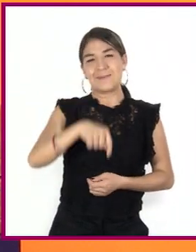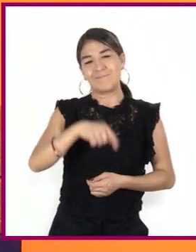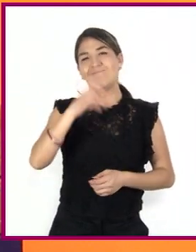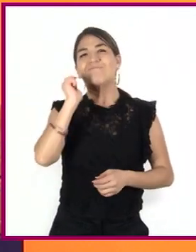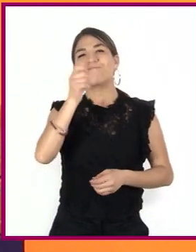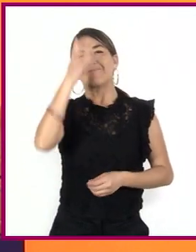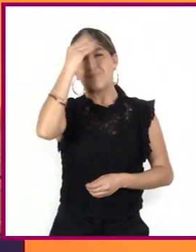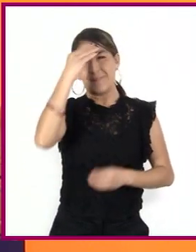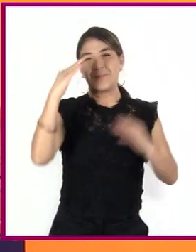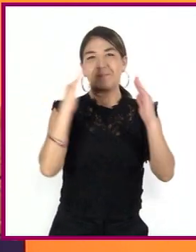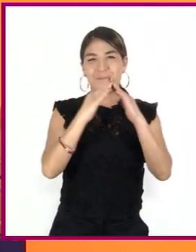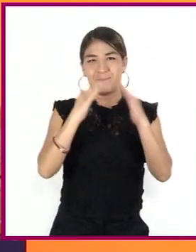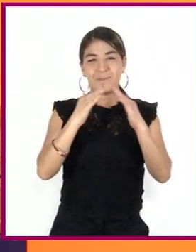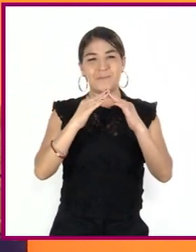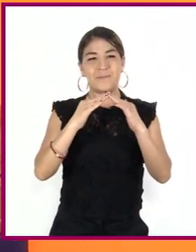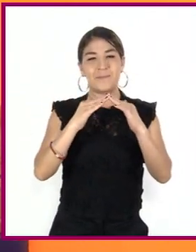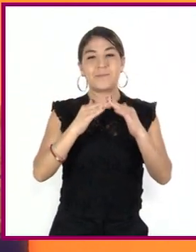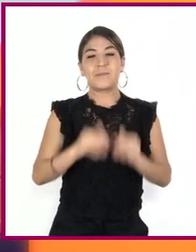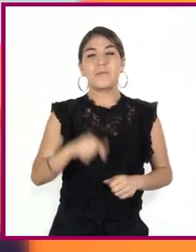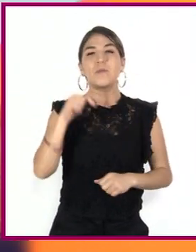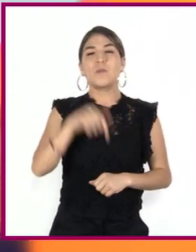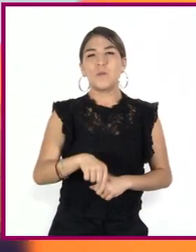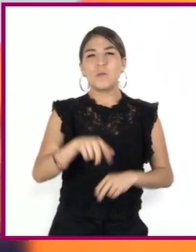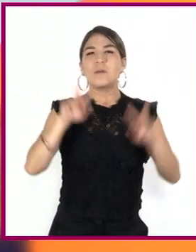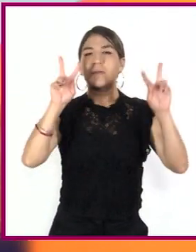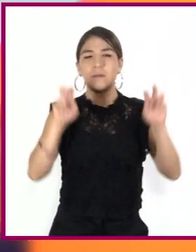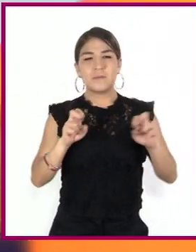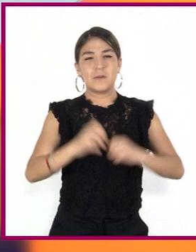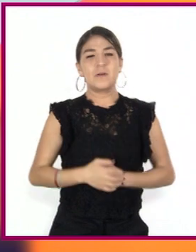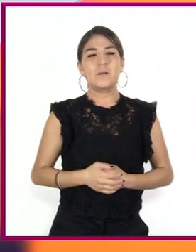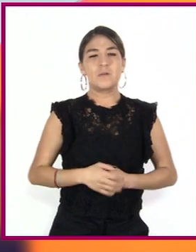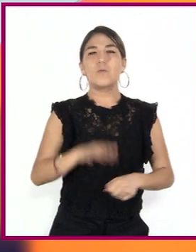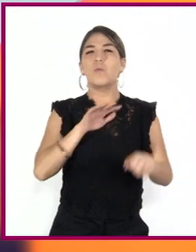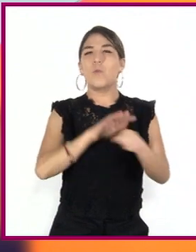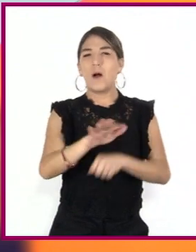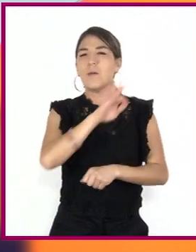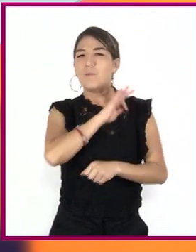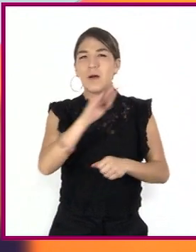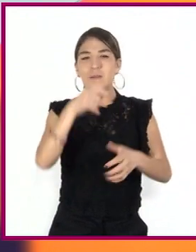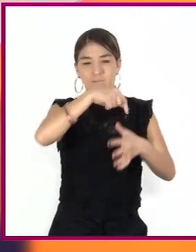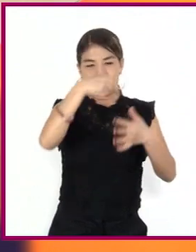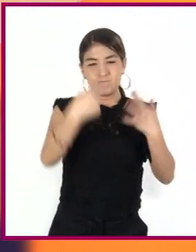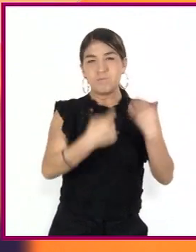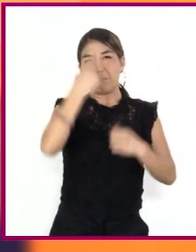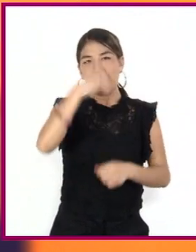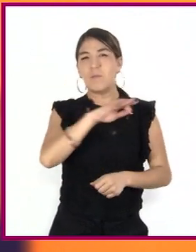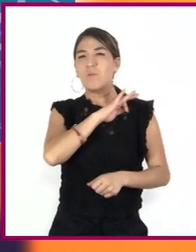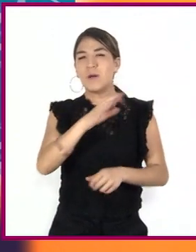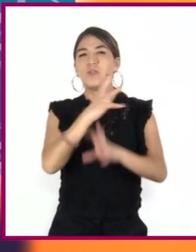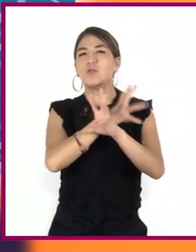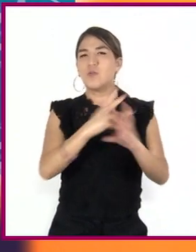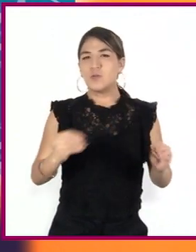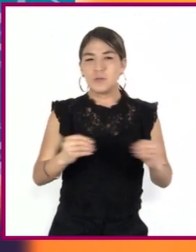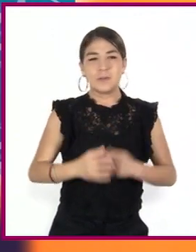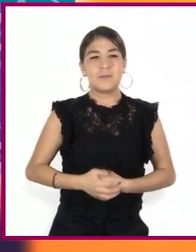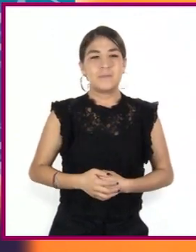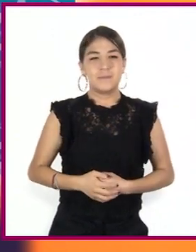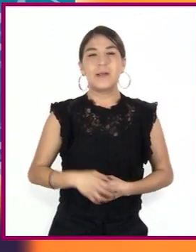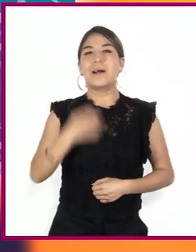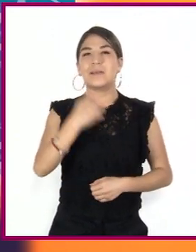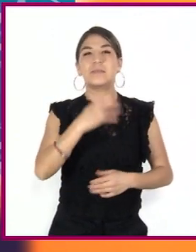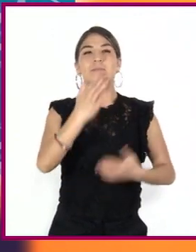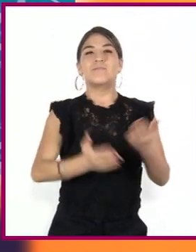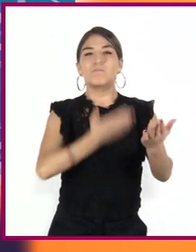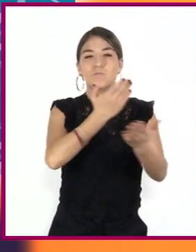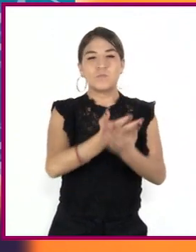Casa. El tema que revisaremos en esta sesión es ¿cuáles son mis alternativas de solución? Con el propósito de reconocer las alternativas